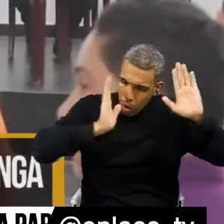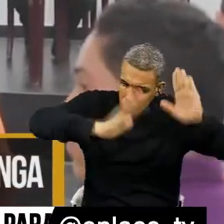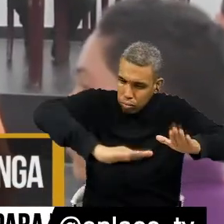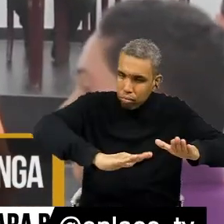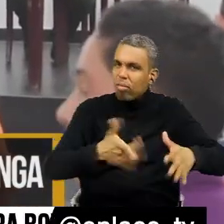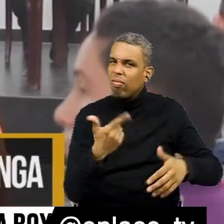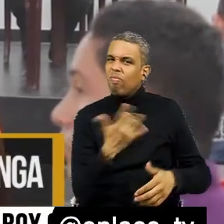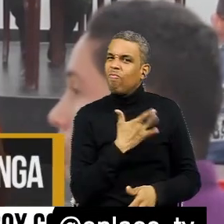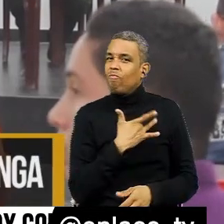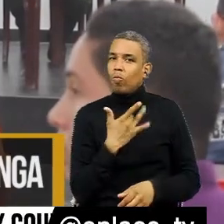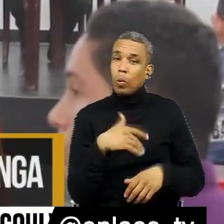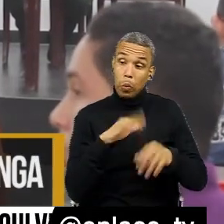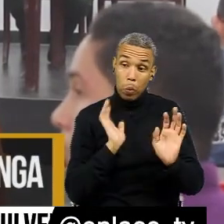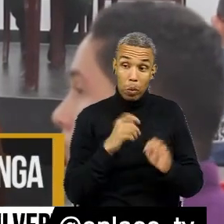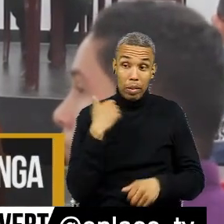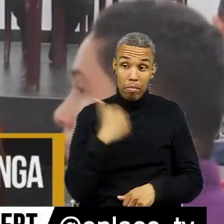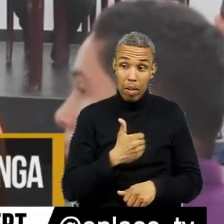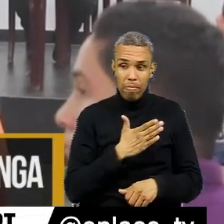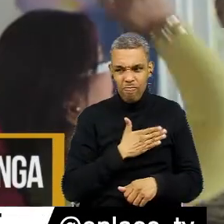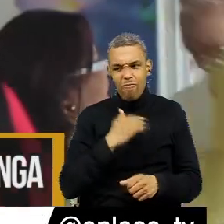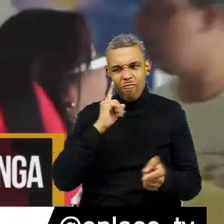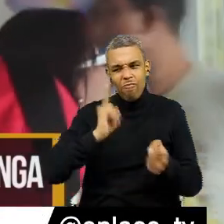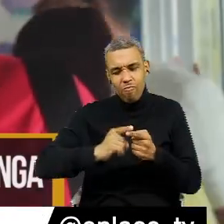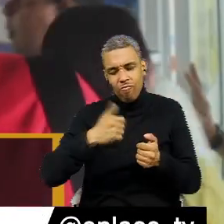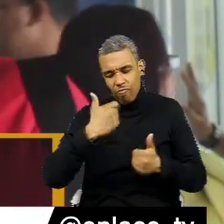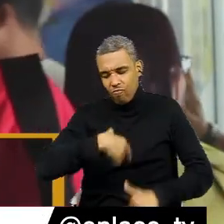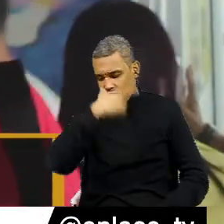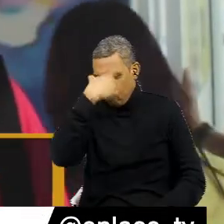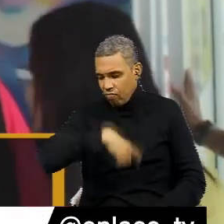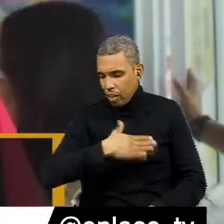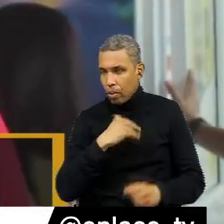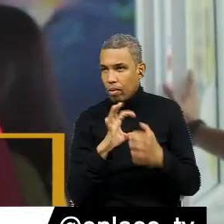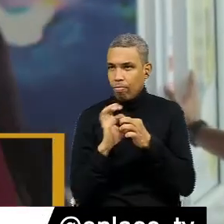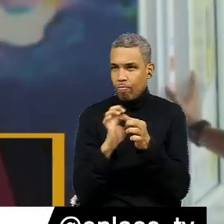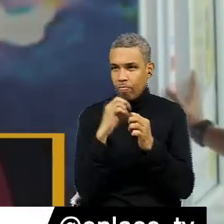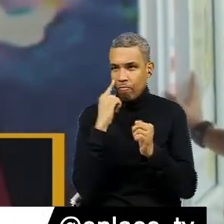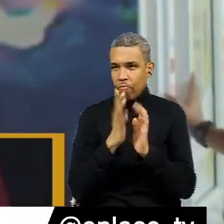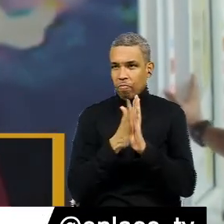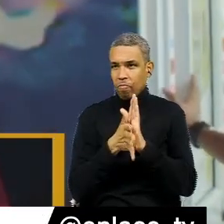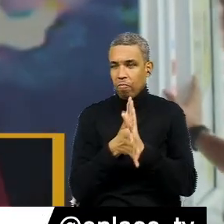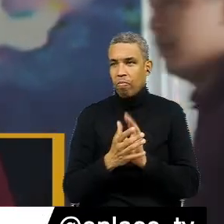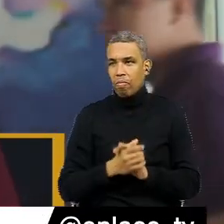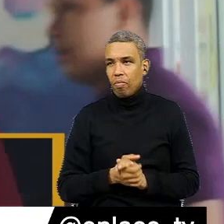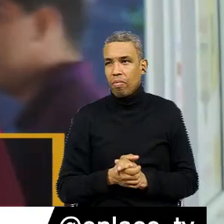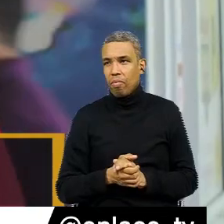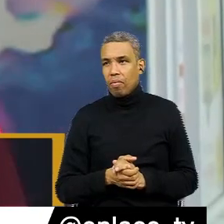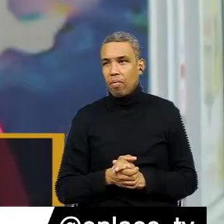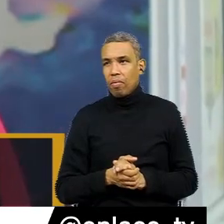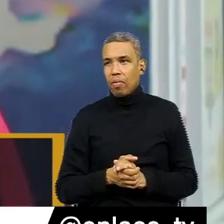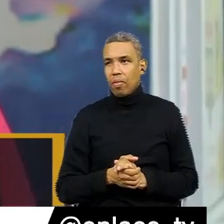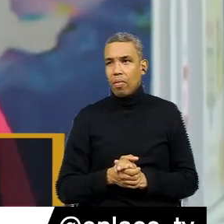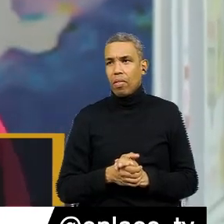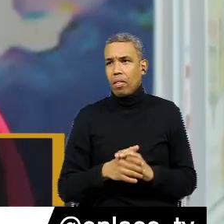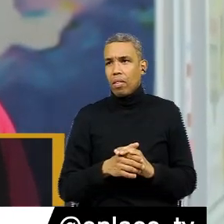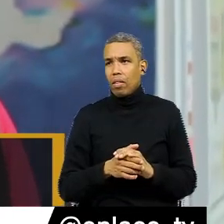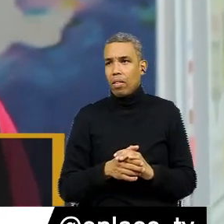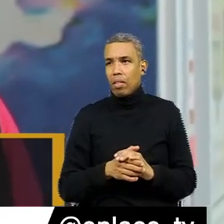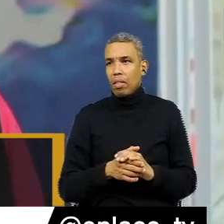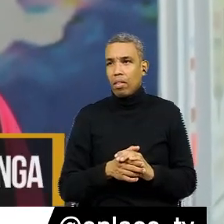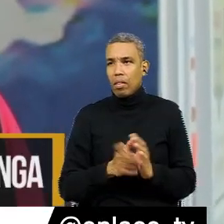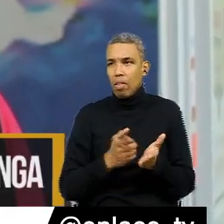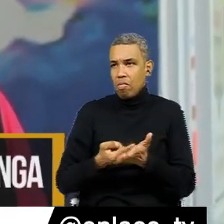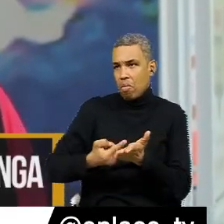el buen comportamiento de las respectivas barras. Excelente, que la verdad la comisión completa, o sea, hubo unanimidad en la decisión, entonces